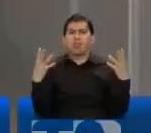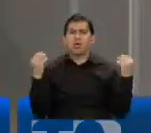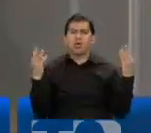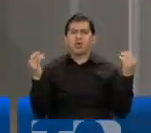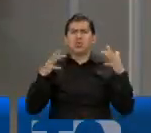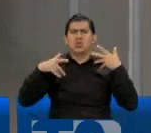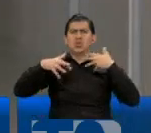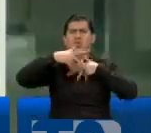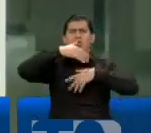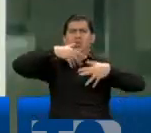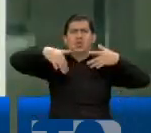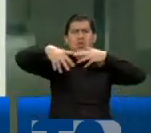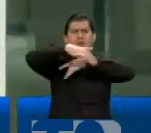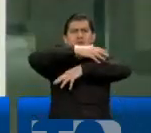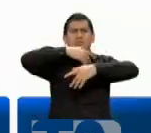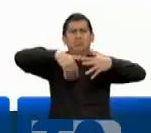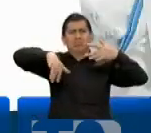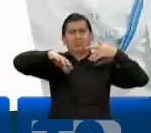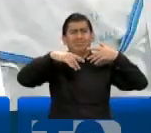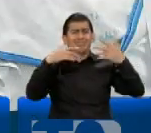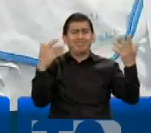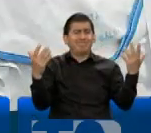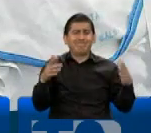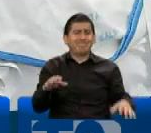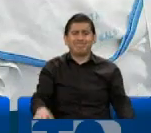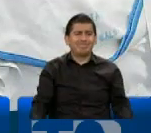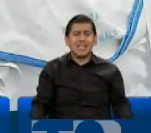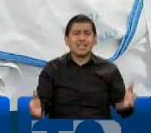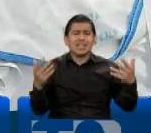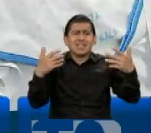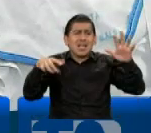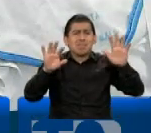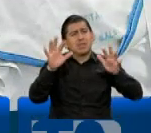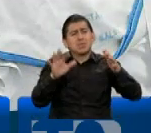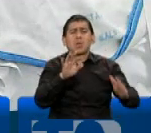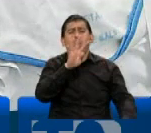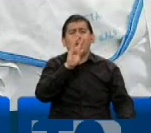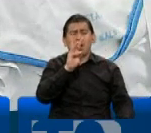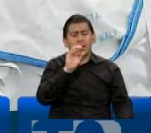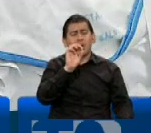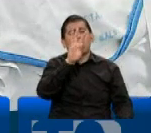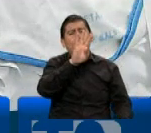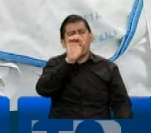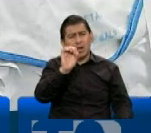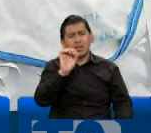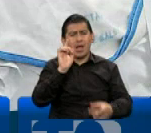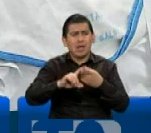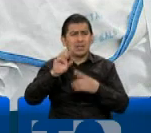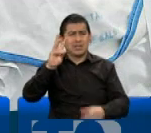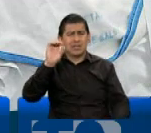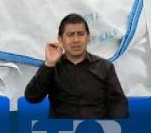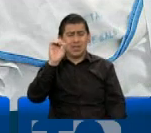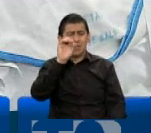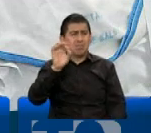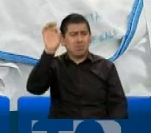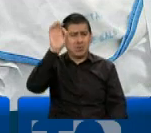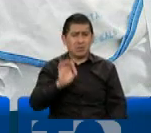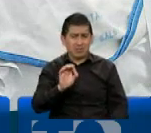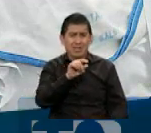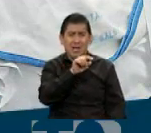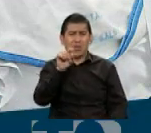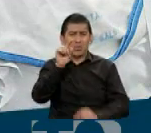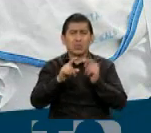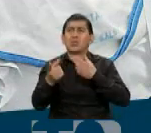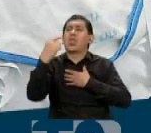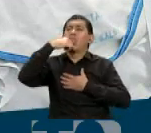cifras efectivamente así lo demuestran, pues entre un 40 y 60% de personas que entran a cuidados intensivos y son intubadas,